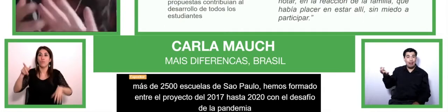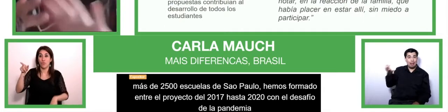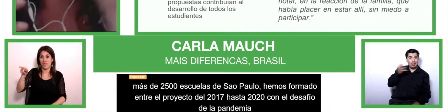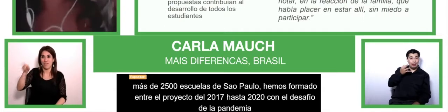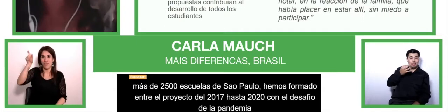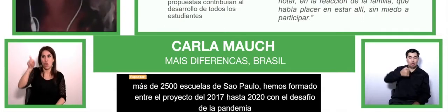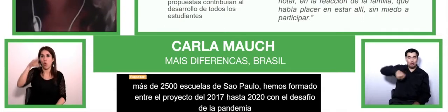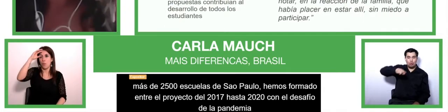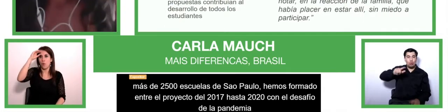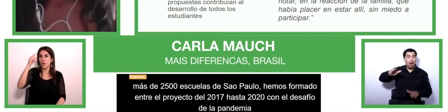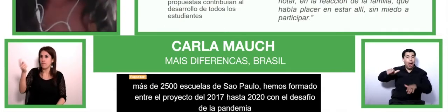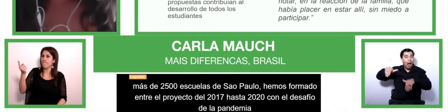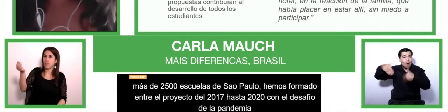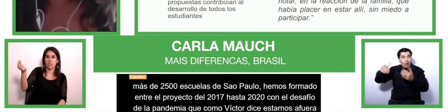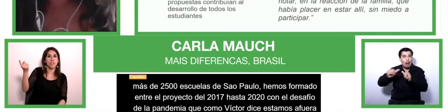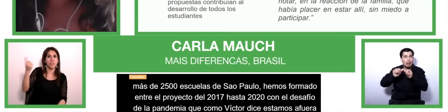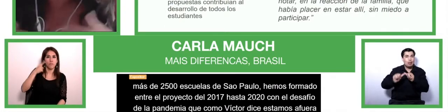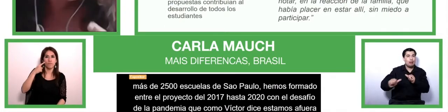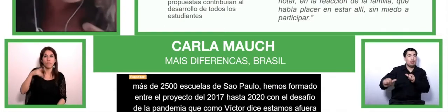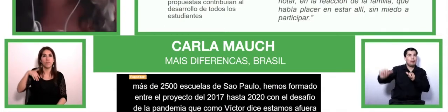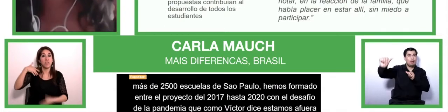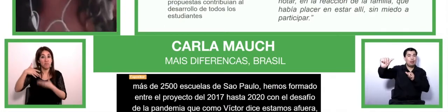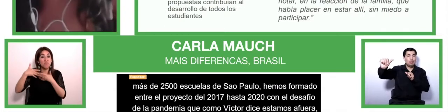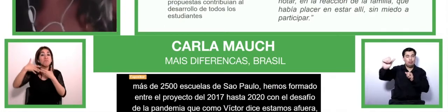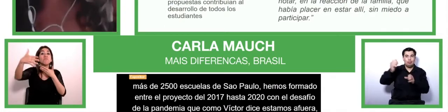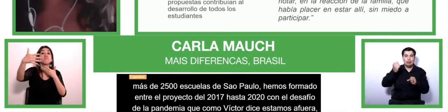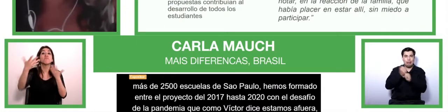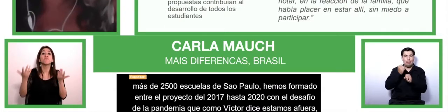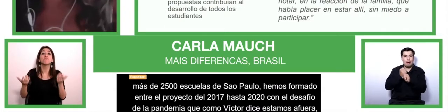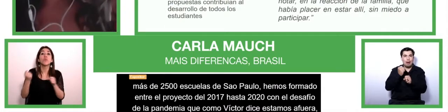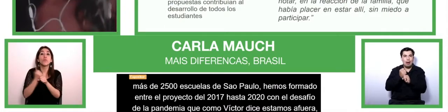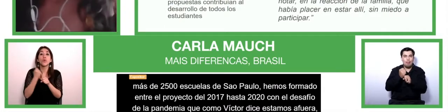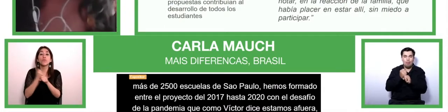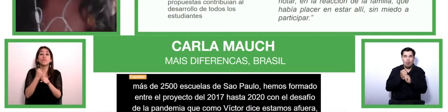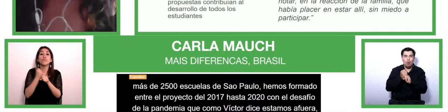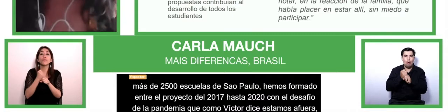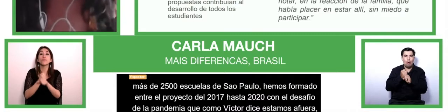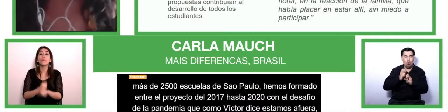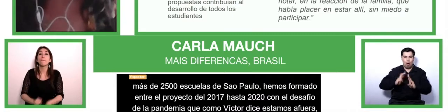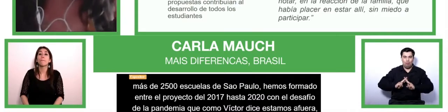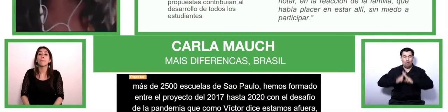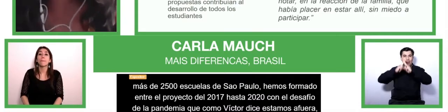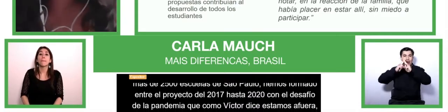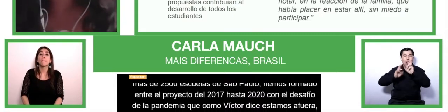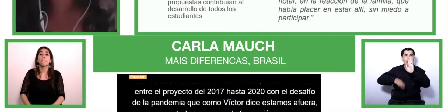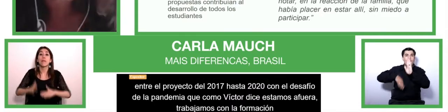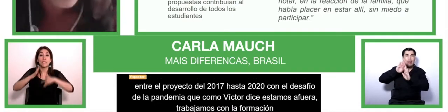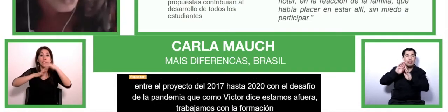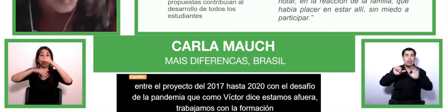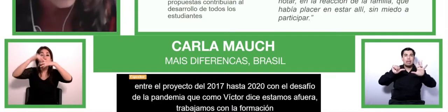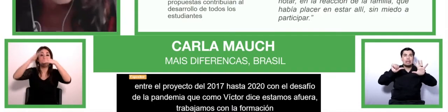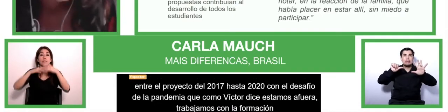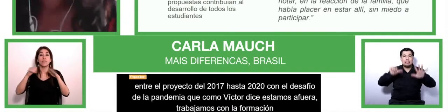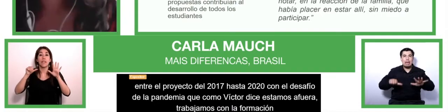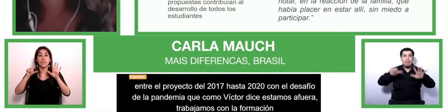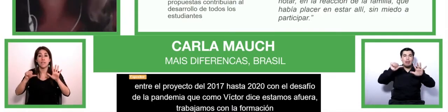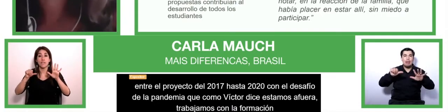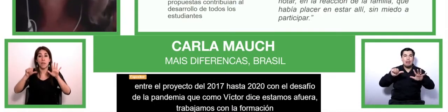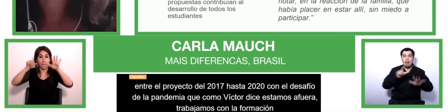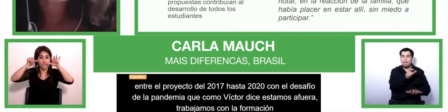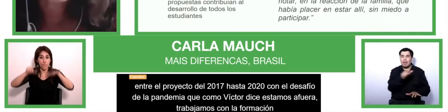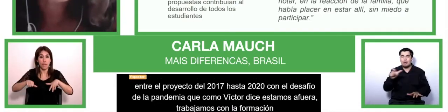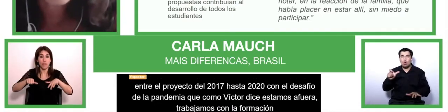afuera, distantes. Trabajamos con la formación de más de 6.000 educadores